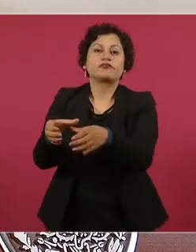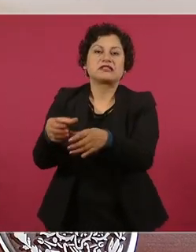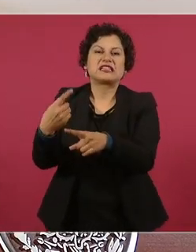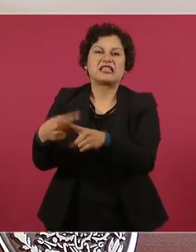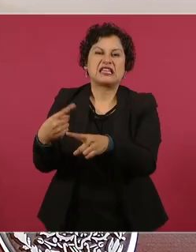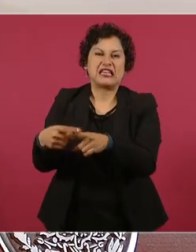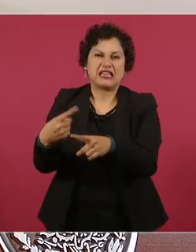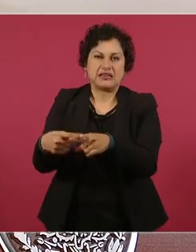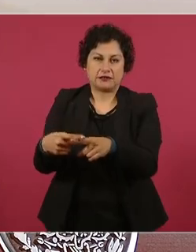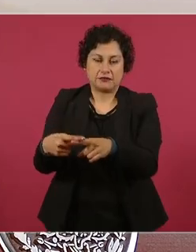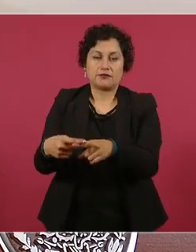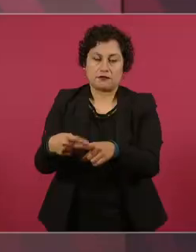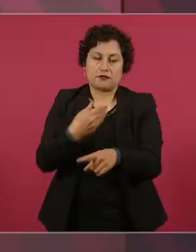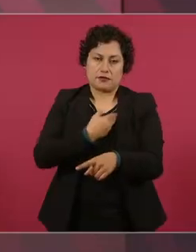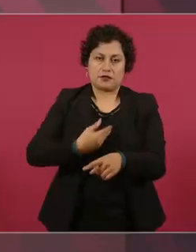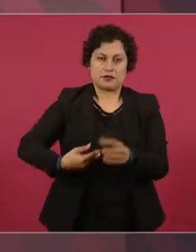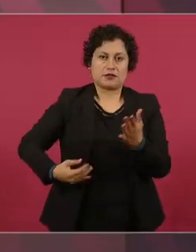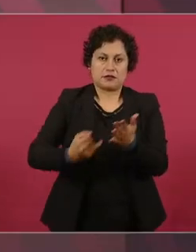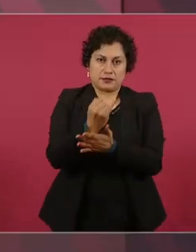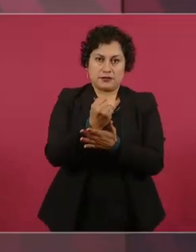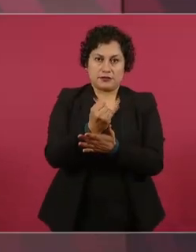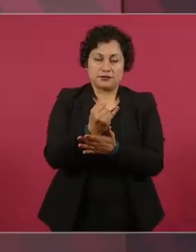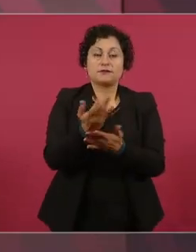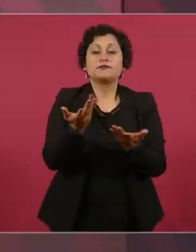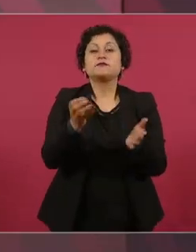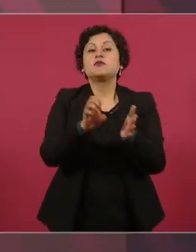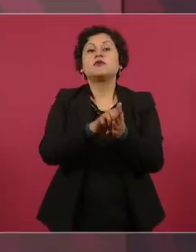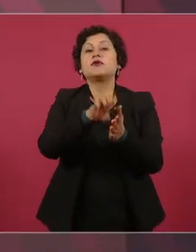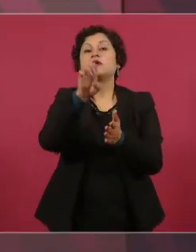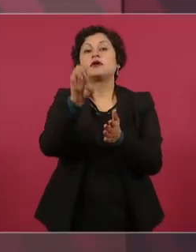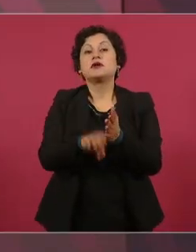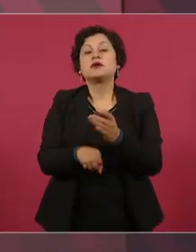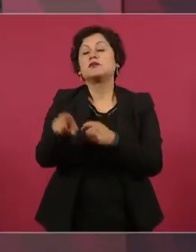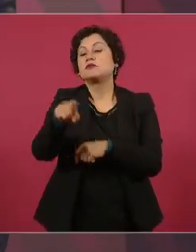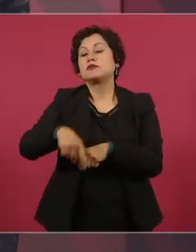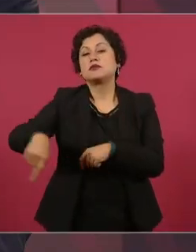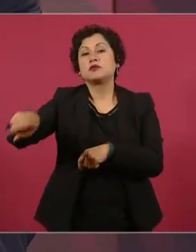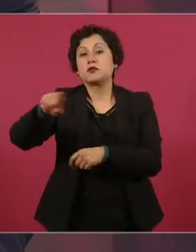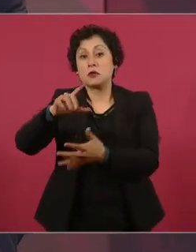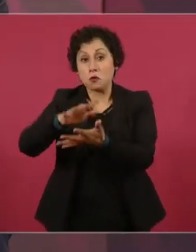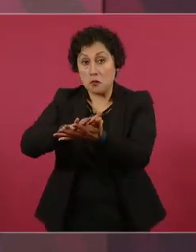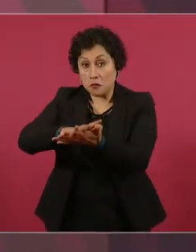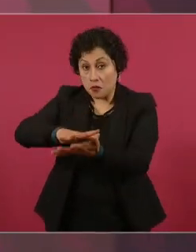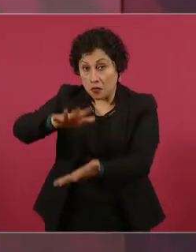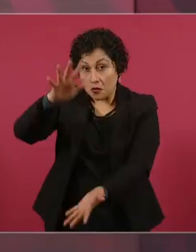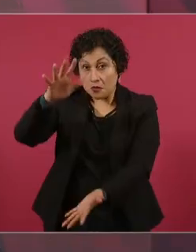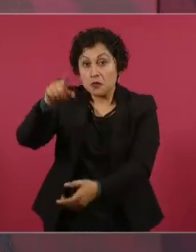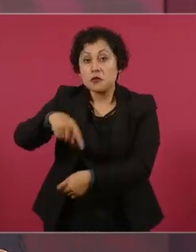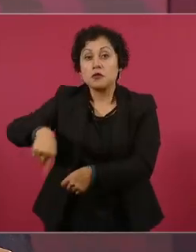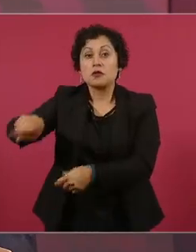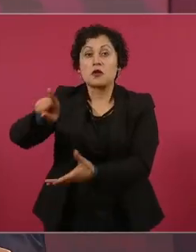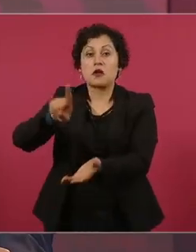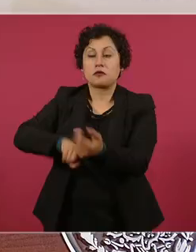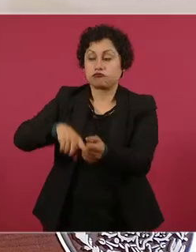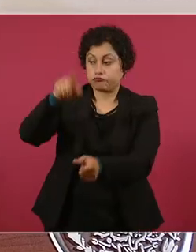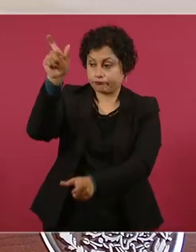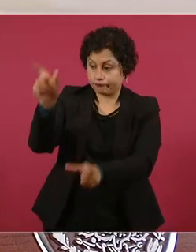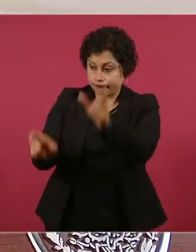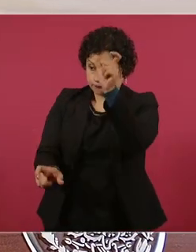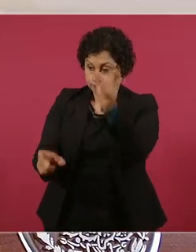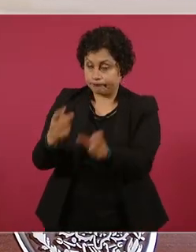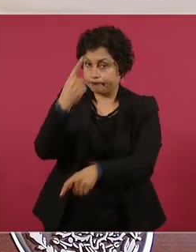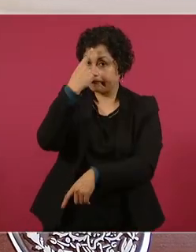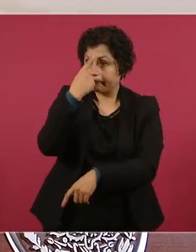si se tenía una mayoría y eran ministros íntegros, honestos,